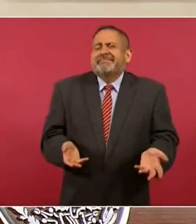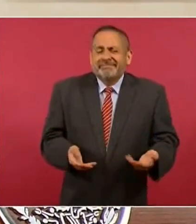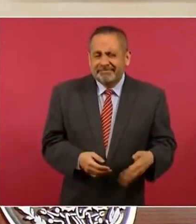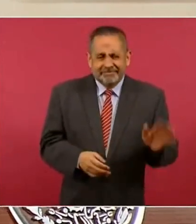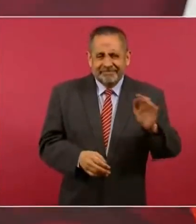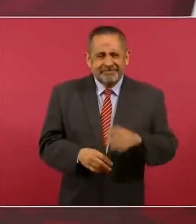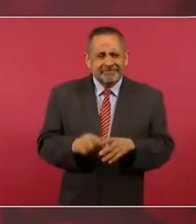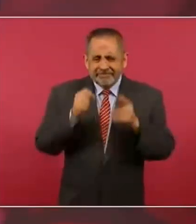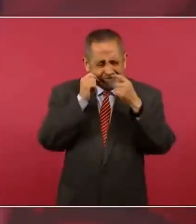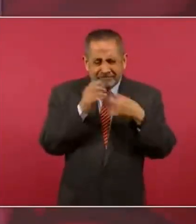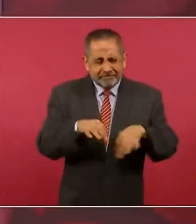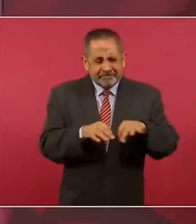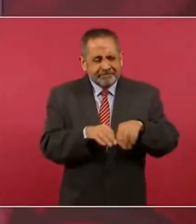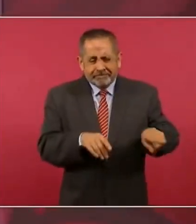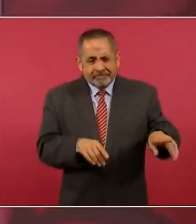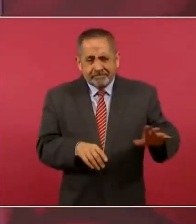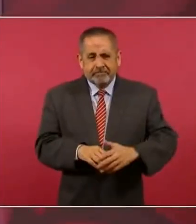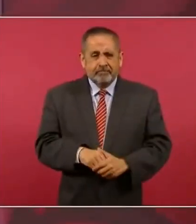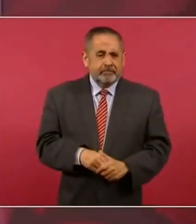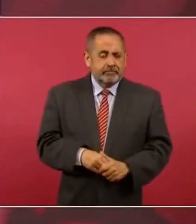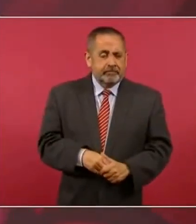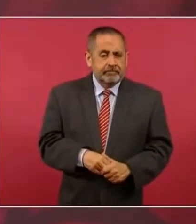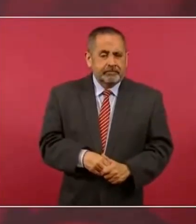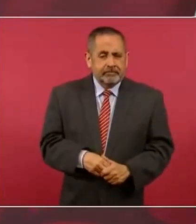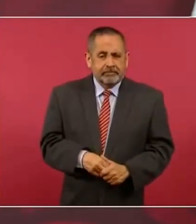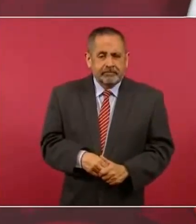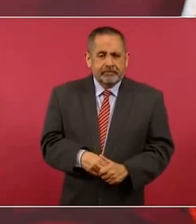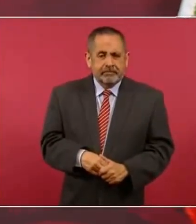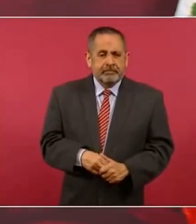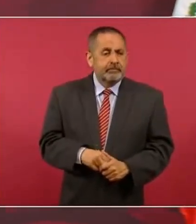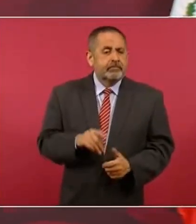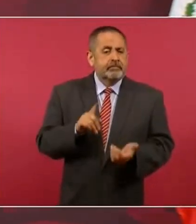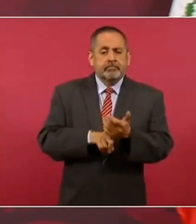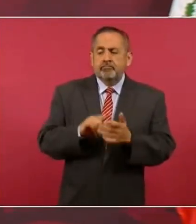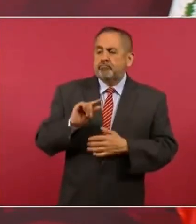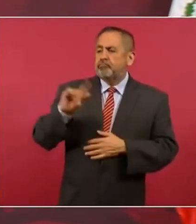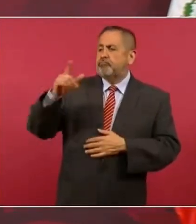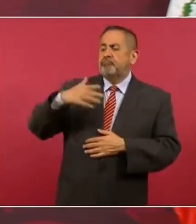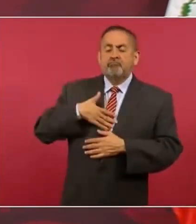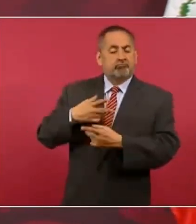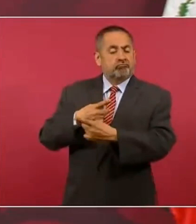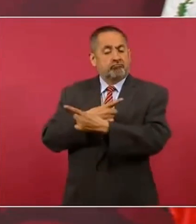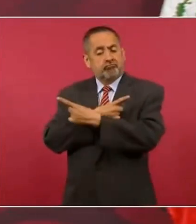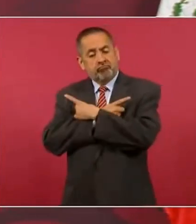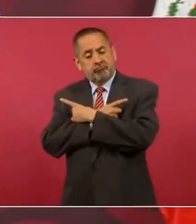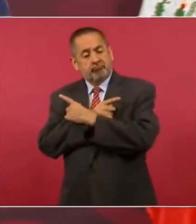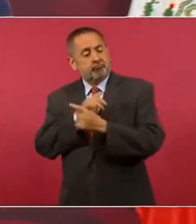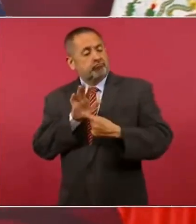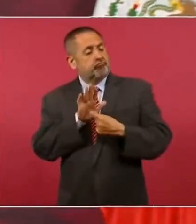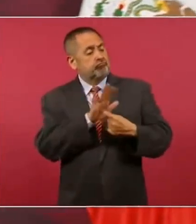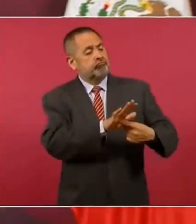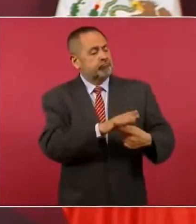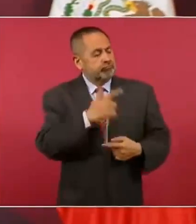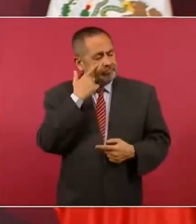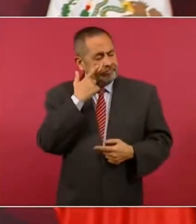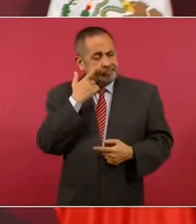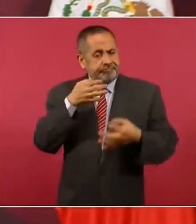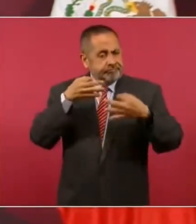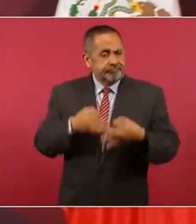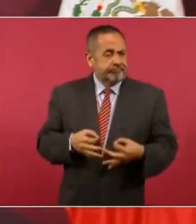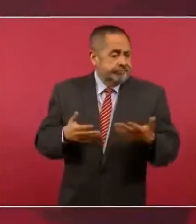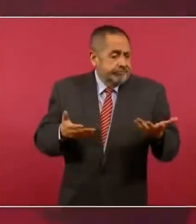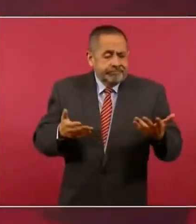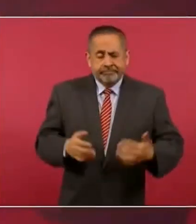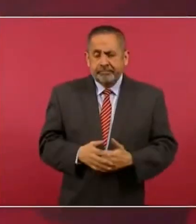no importa, porque pues la autoridad moral, la autoridad política se